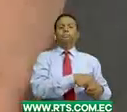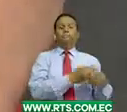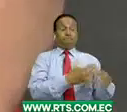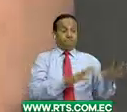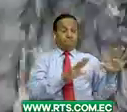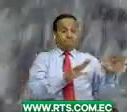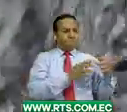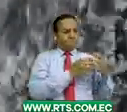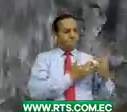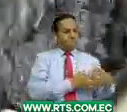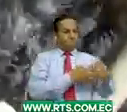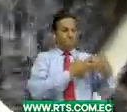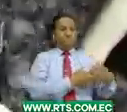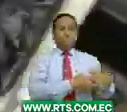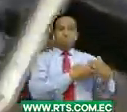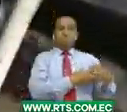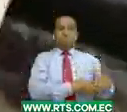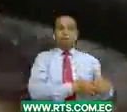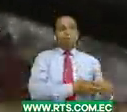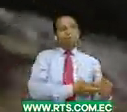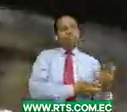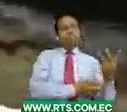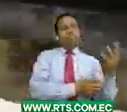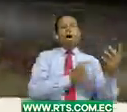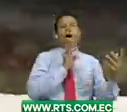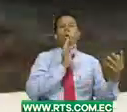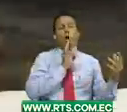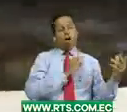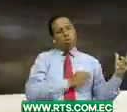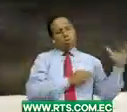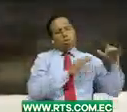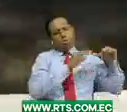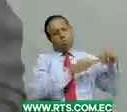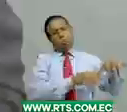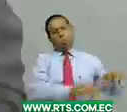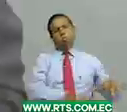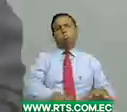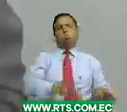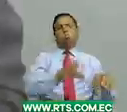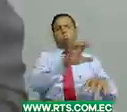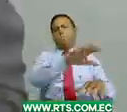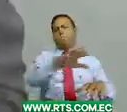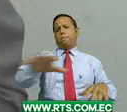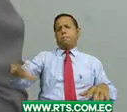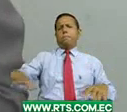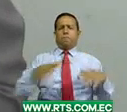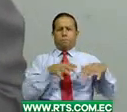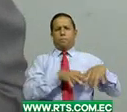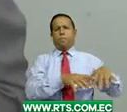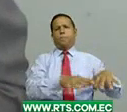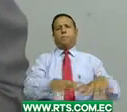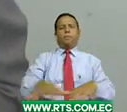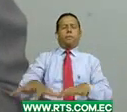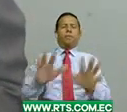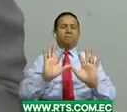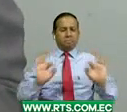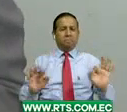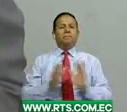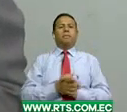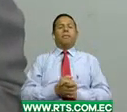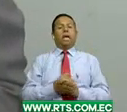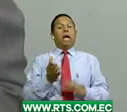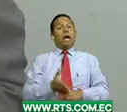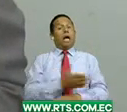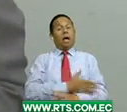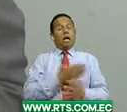la normalidad de bombeo de agua cruda para los cantones de Manta, Montecristi y Jaramijó. Se han colocado una climatización provisional hasta que se